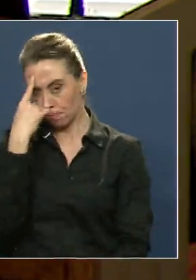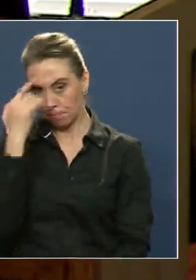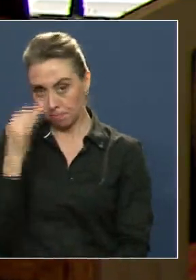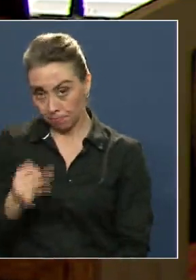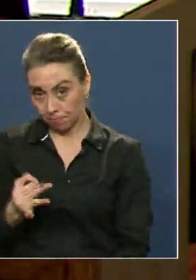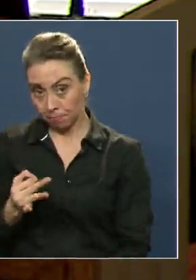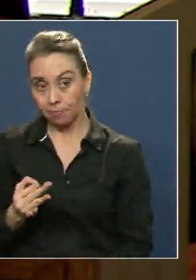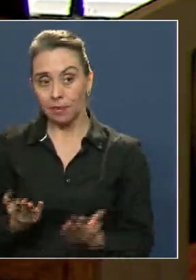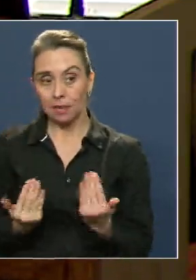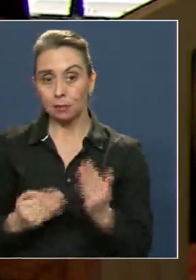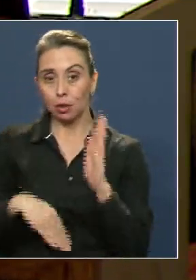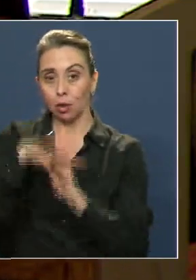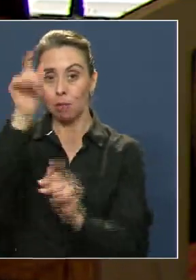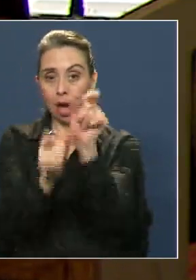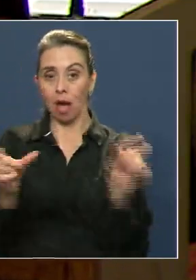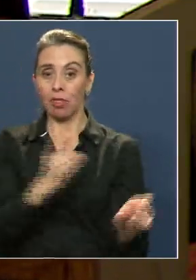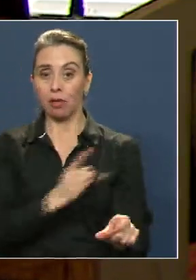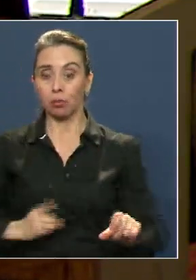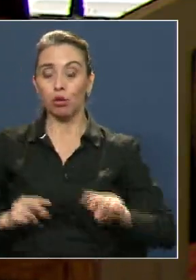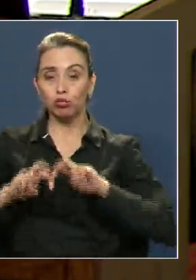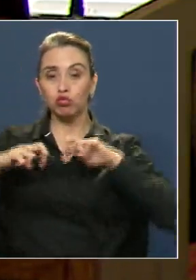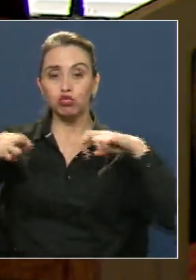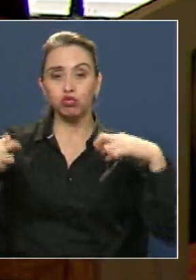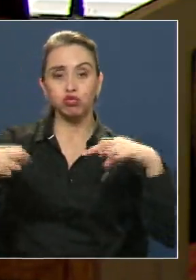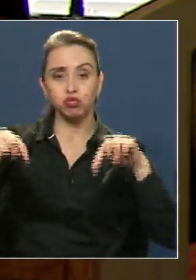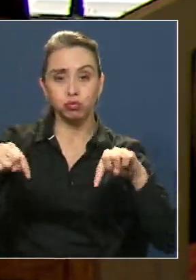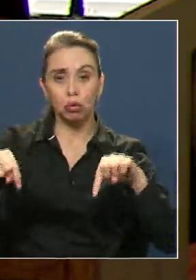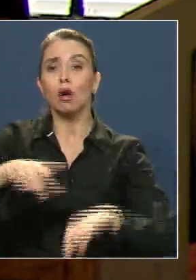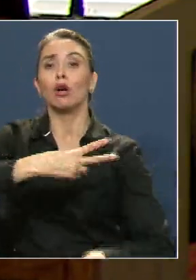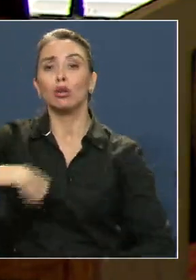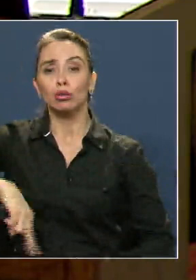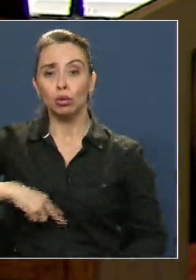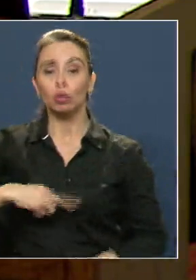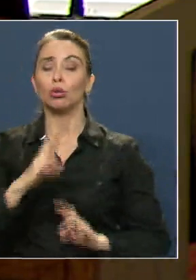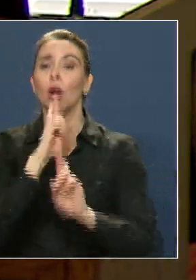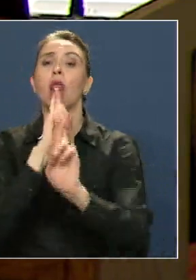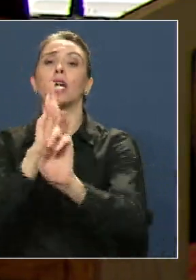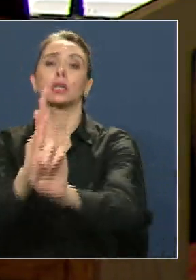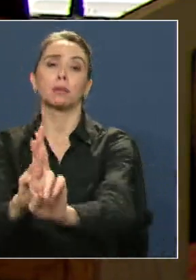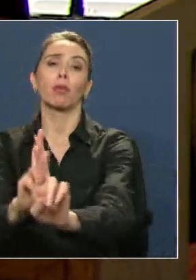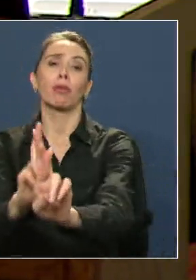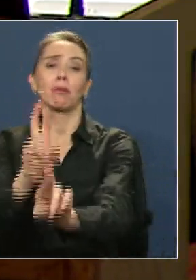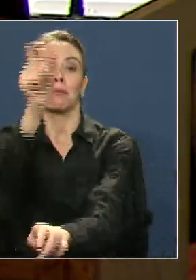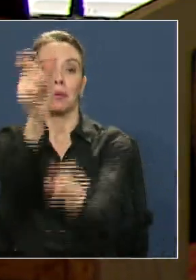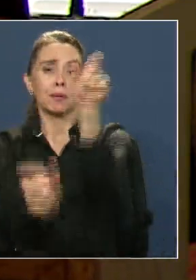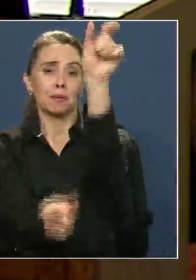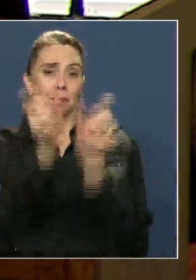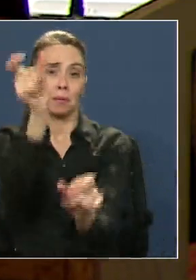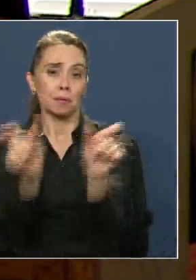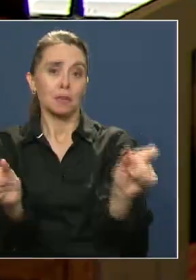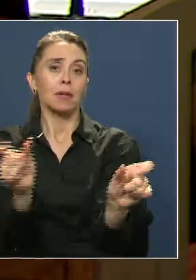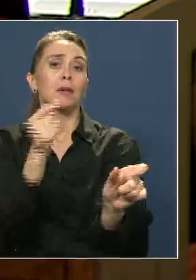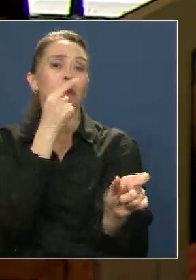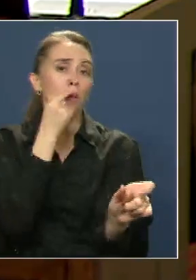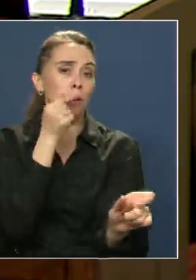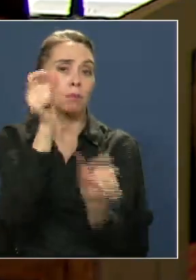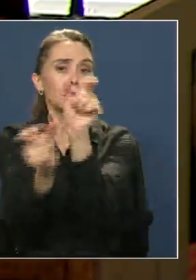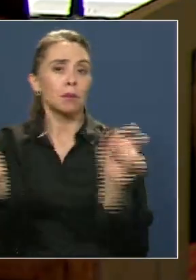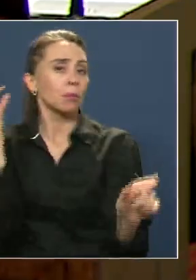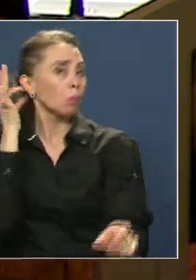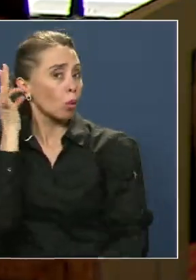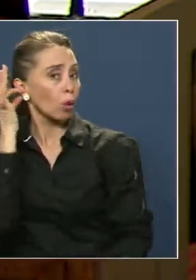y espero que la gran mayoría de esta sala, de que nosotros le podamos dar respuesta a aquellas